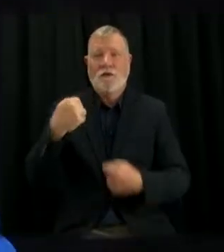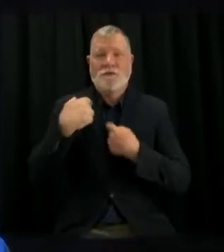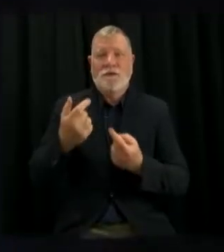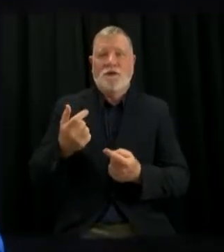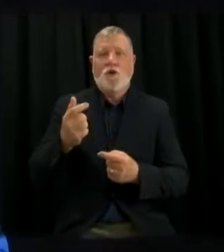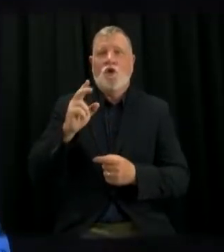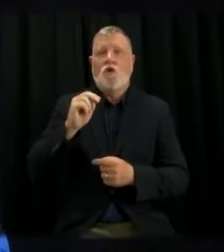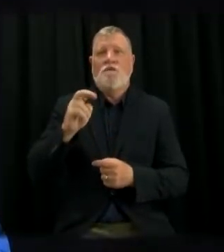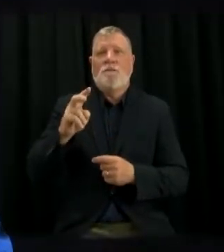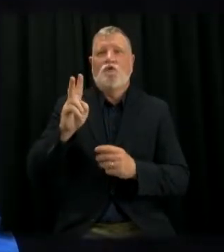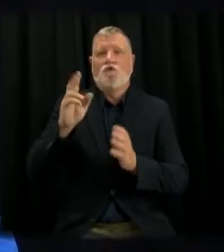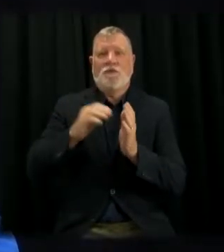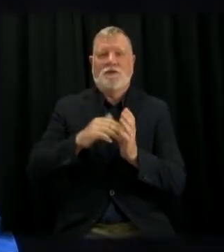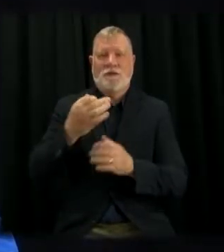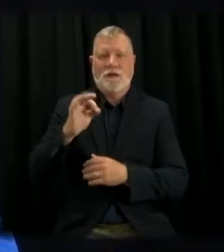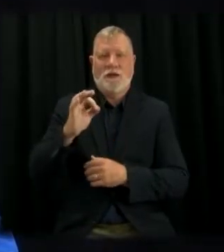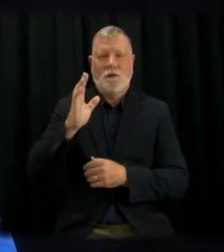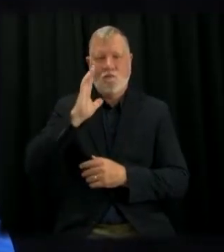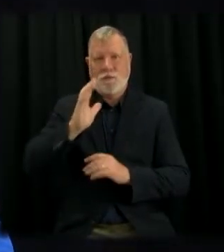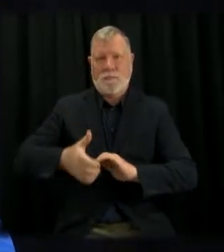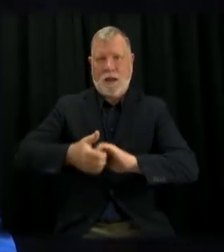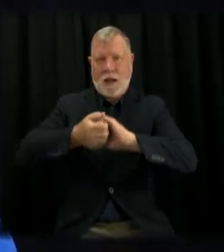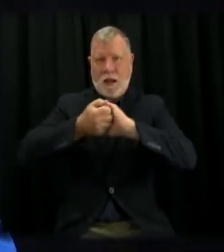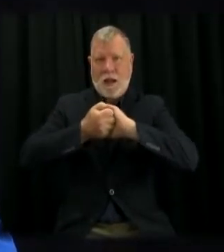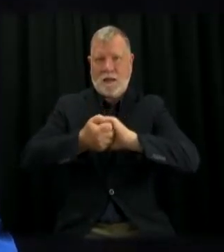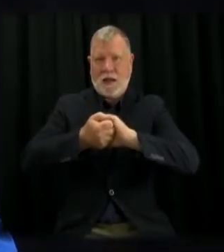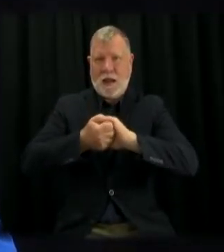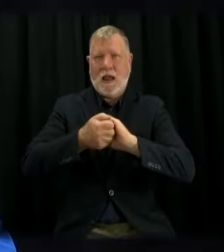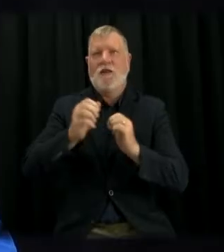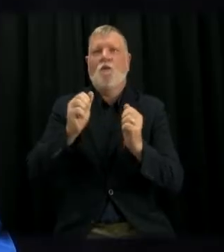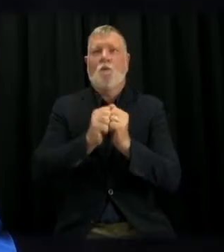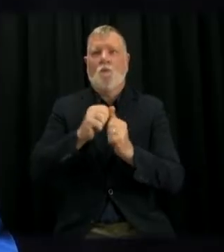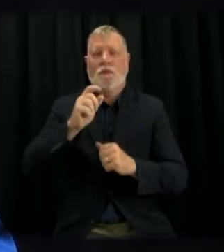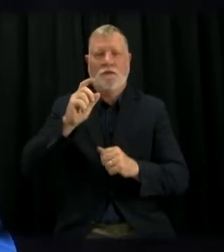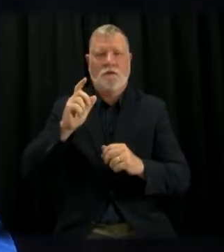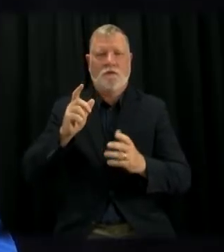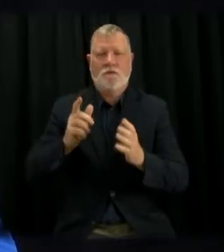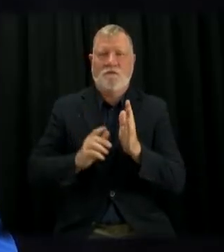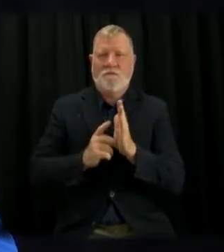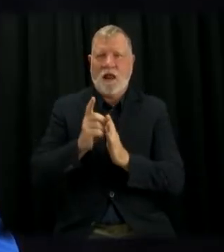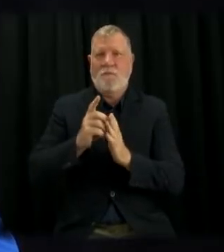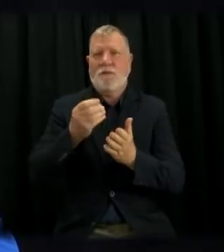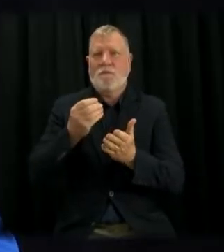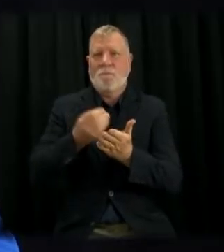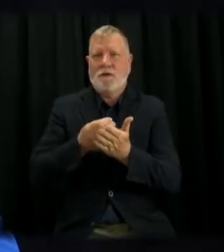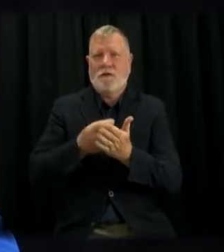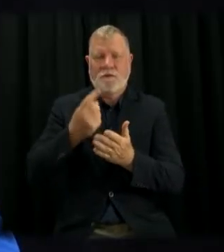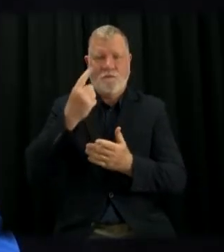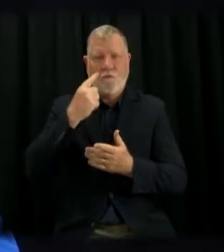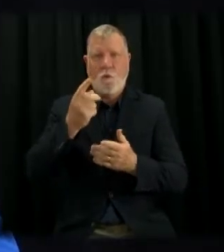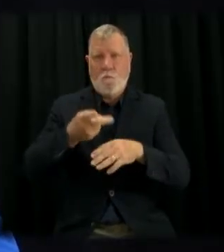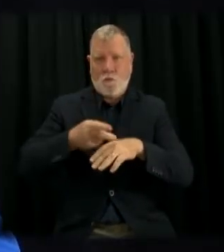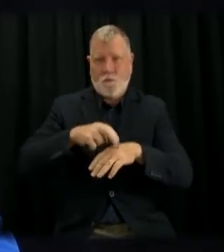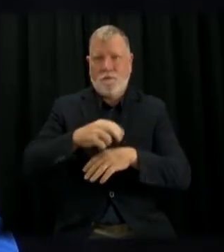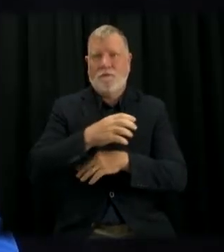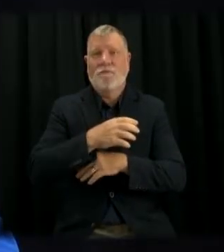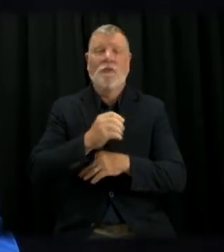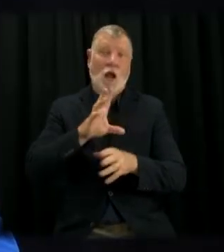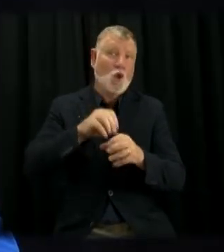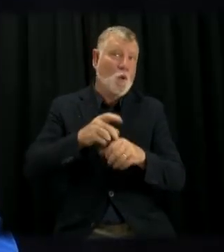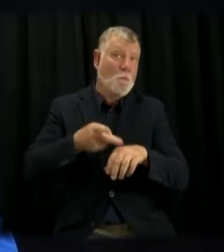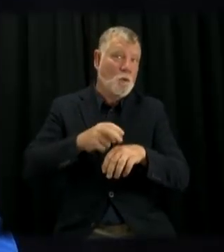del 2019, la Junta ha estado trabajando con el gobierno para desarrollar presupuestos para el ELA y sus agencias. Esto incluye